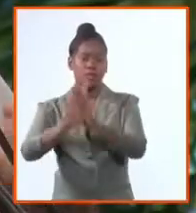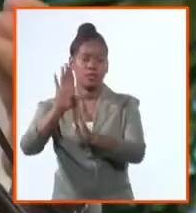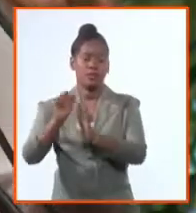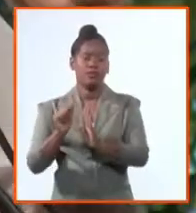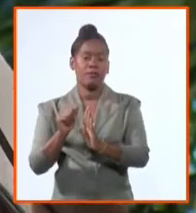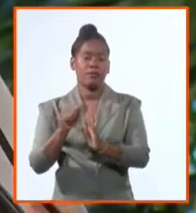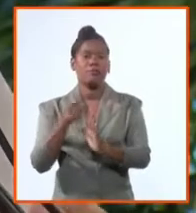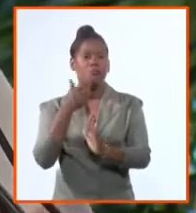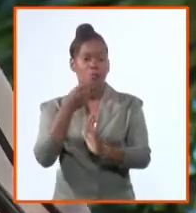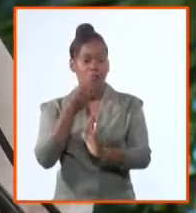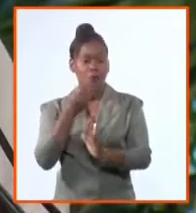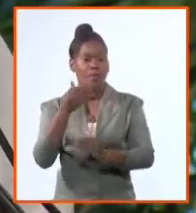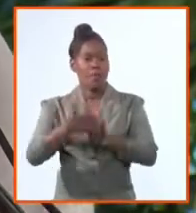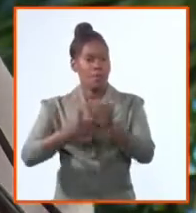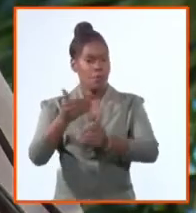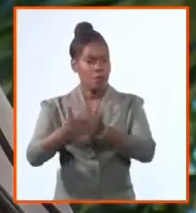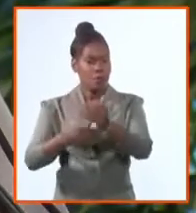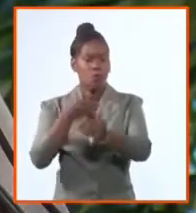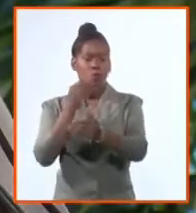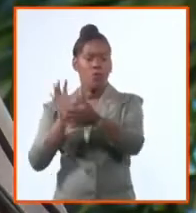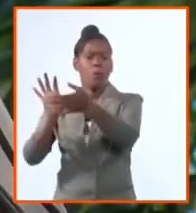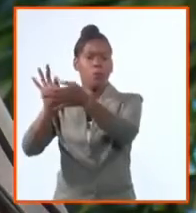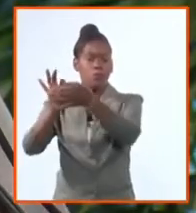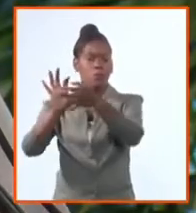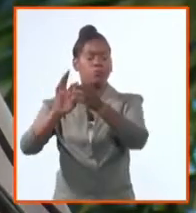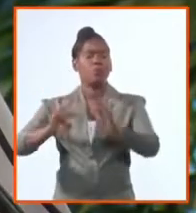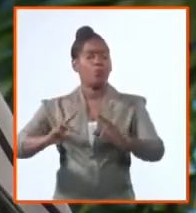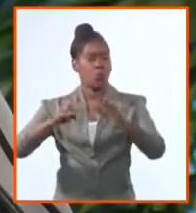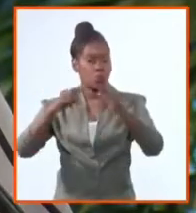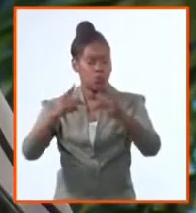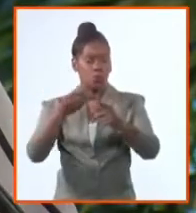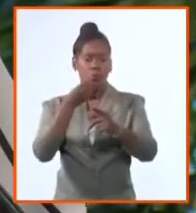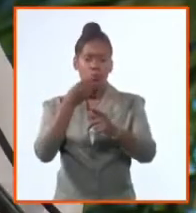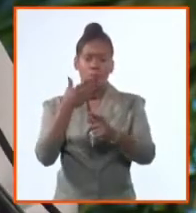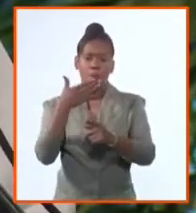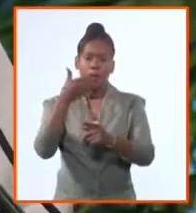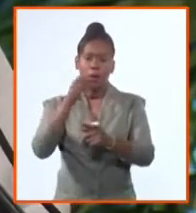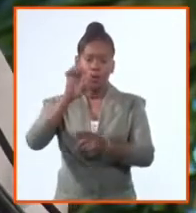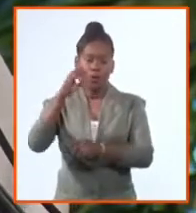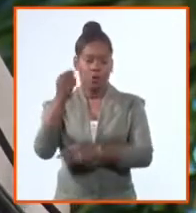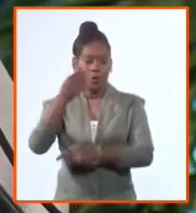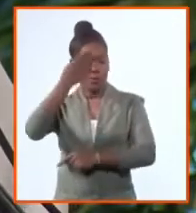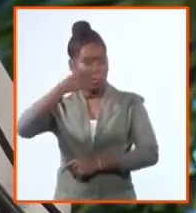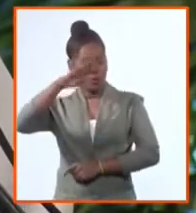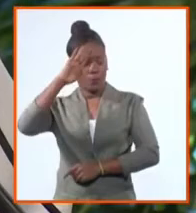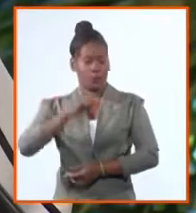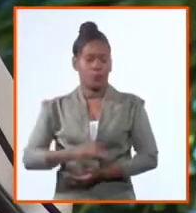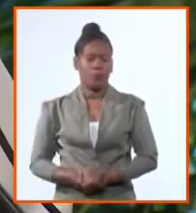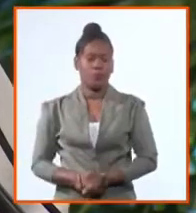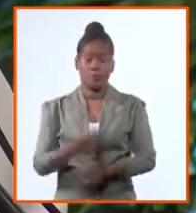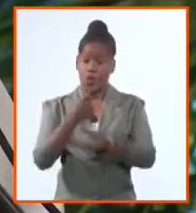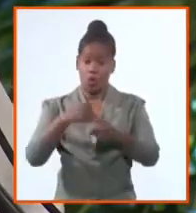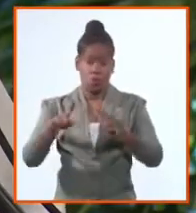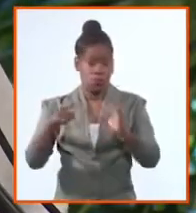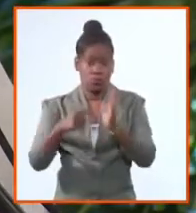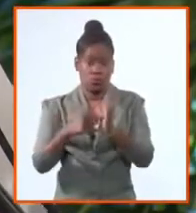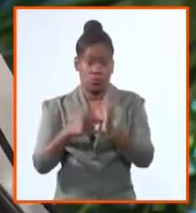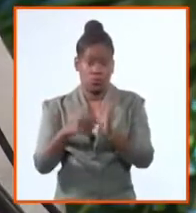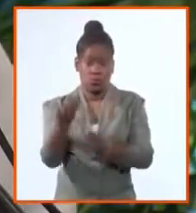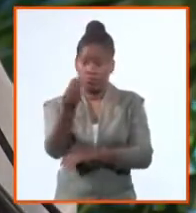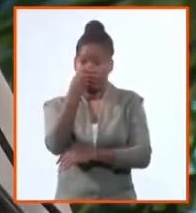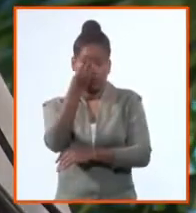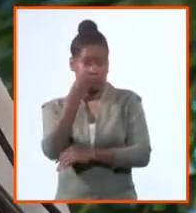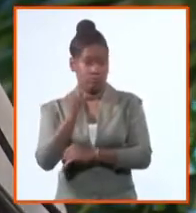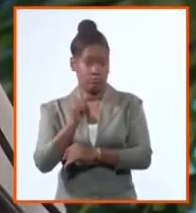diría. Y hay problemas de seguridad nacional que los compañeros algunos ya han mencionado, que son los problemas de la seguridad alimentaria y los problemas de la